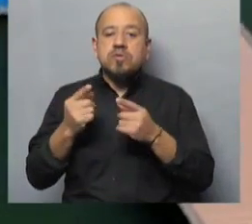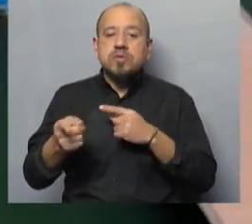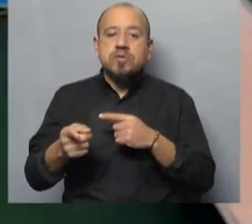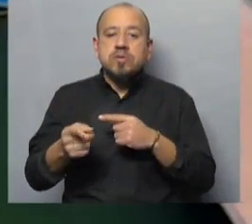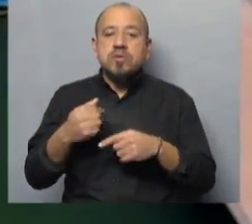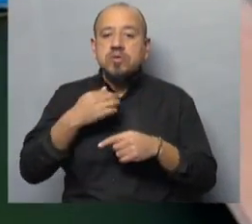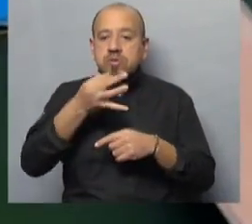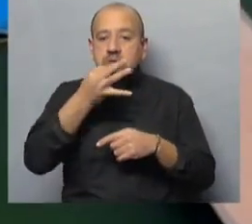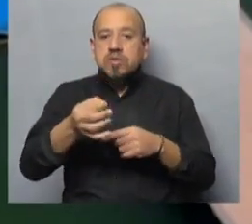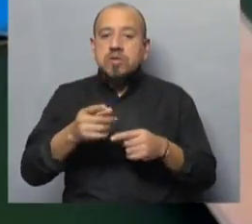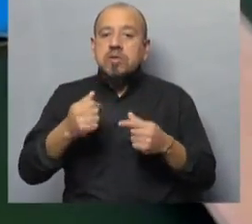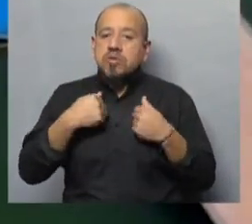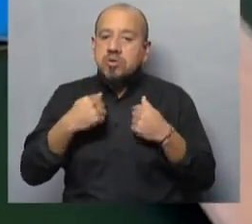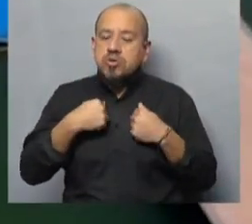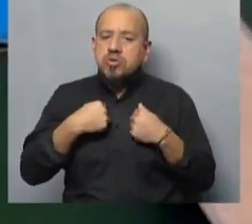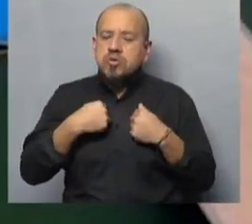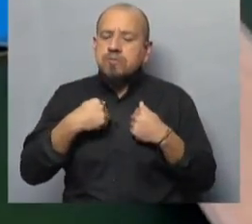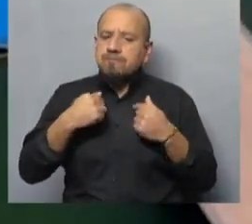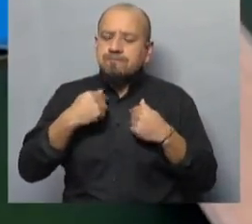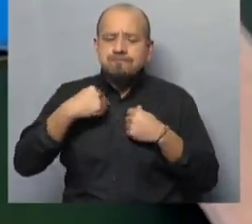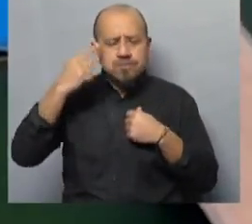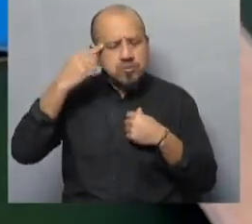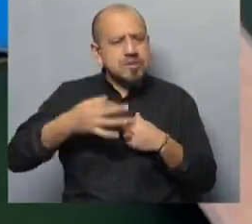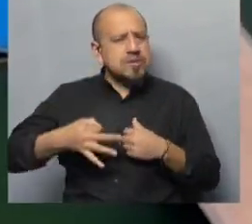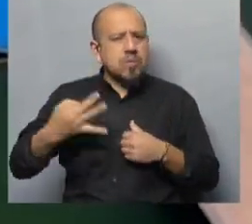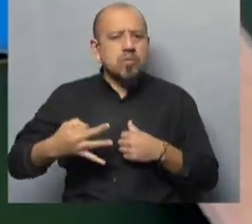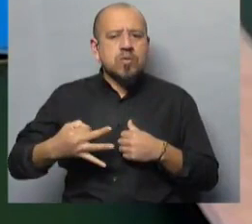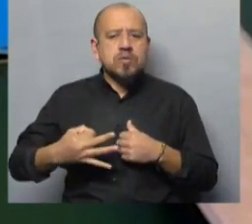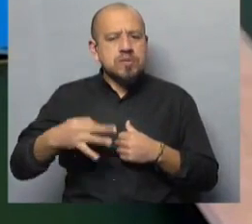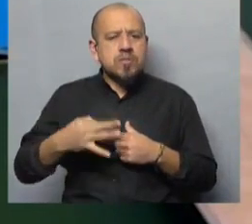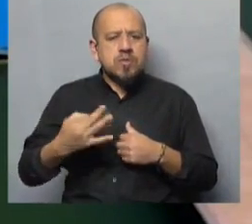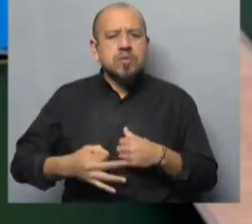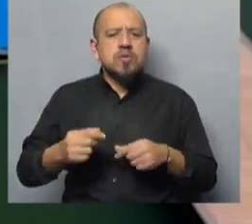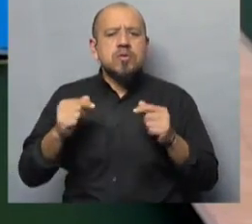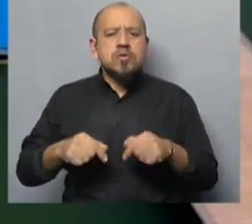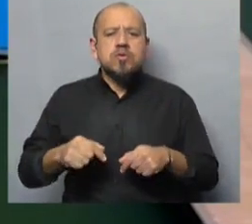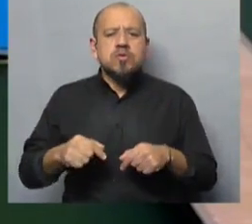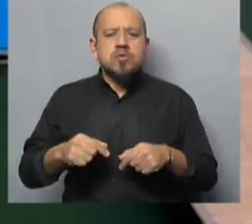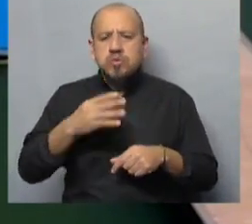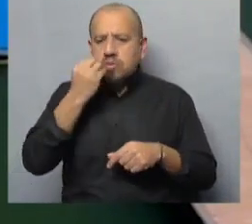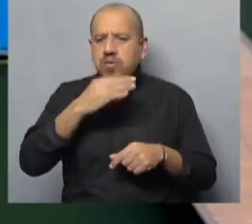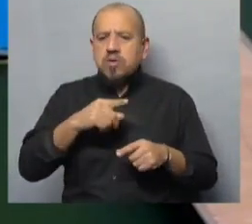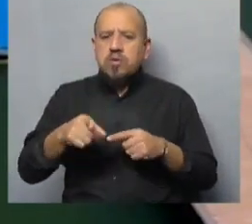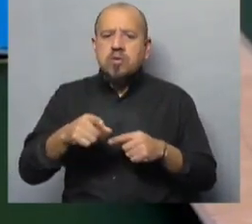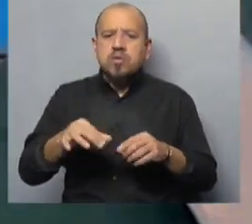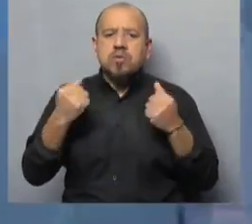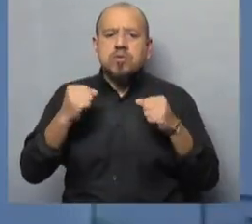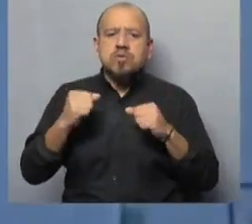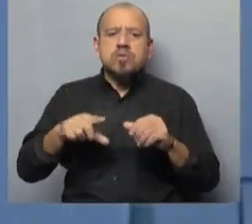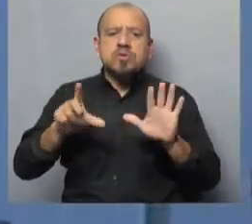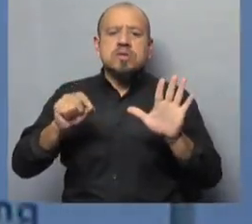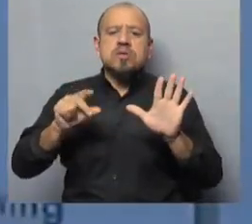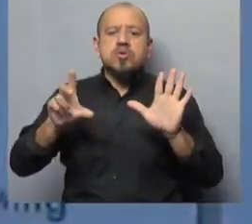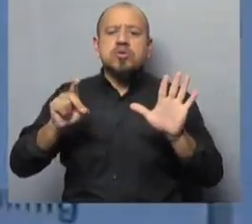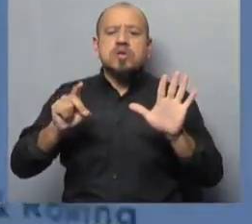yo le dije yo tengo la seguridad tengo la seguridad que nosotros estamos mejor entrenados que el 70 o el 80